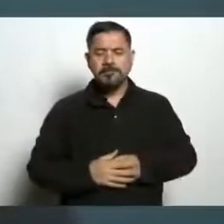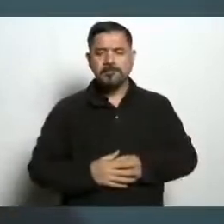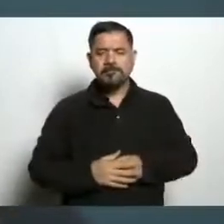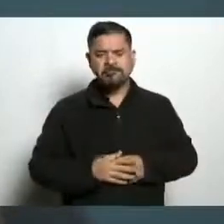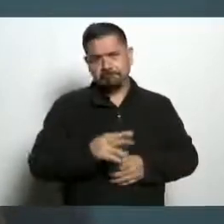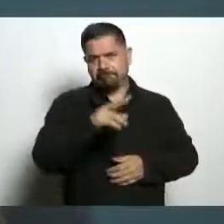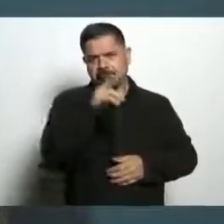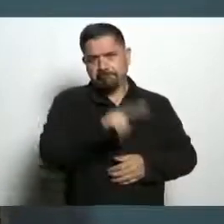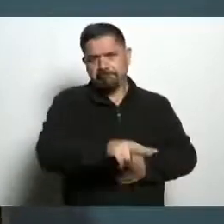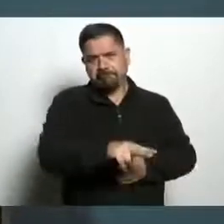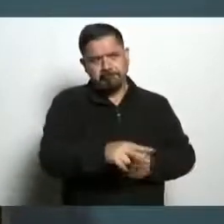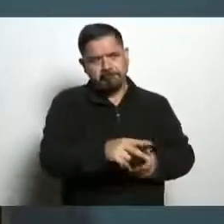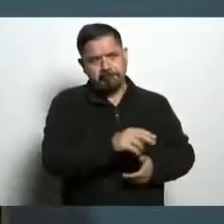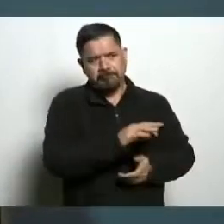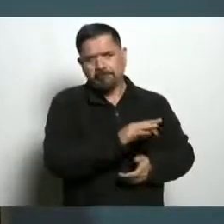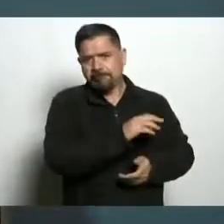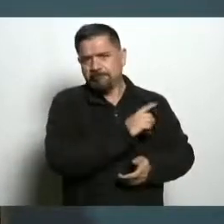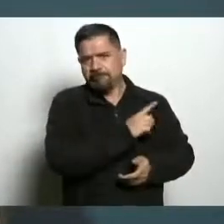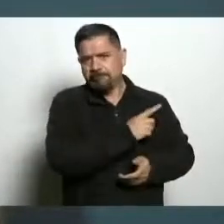innegable